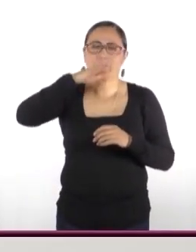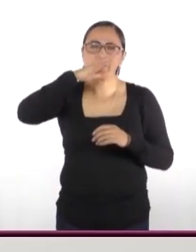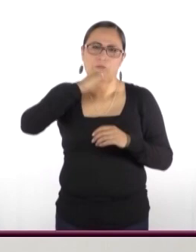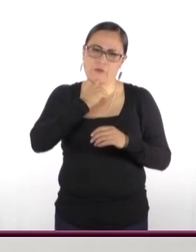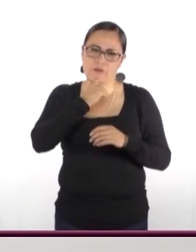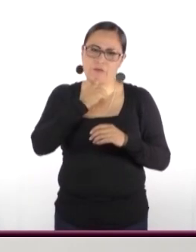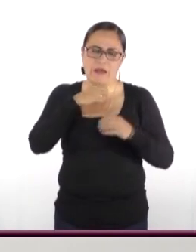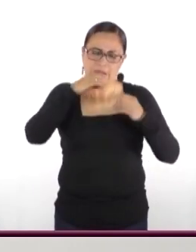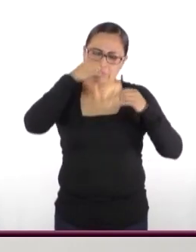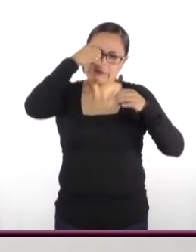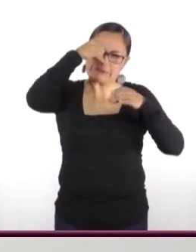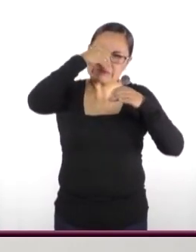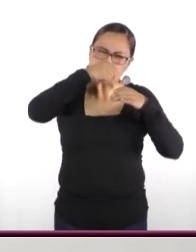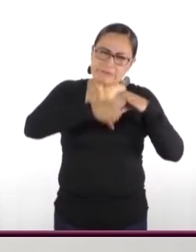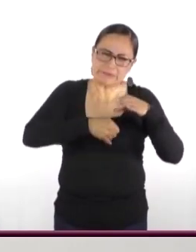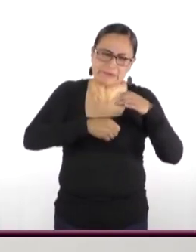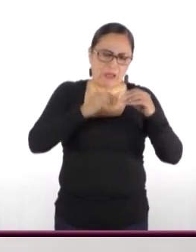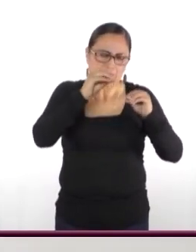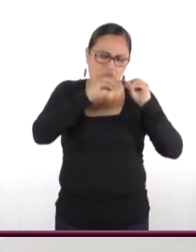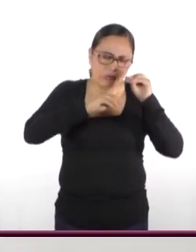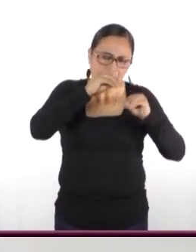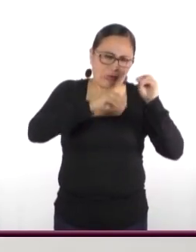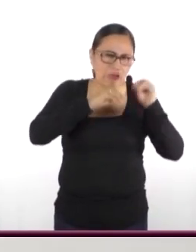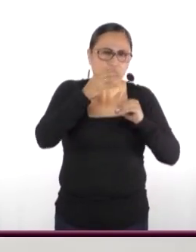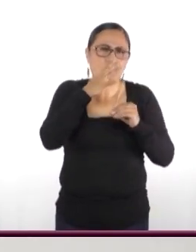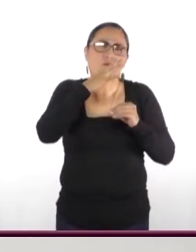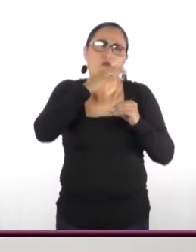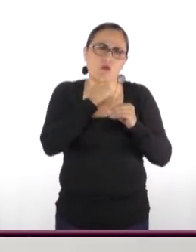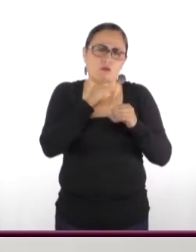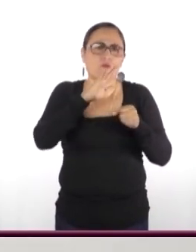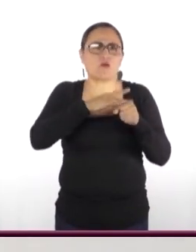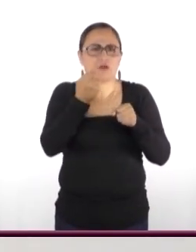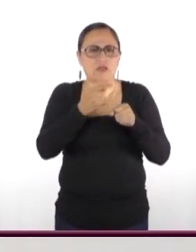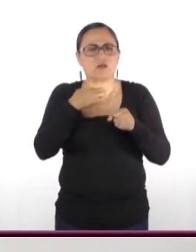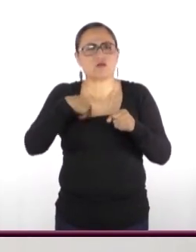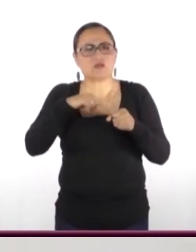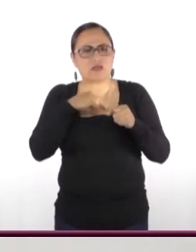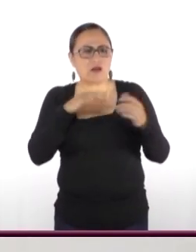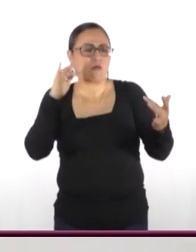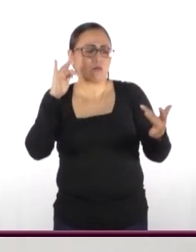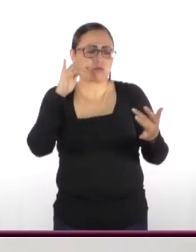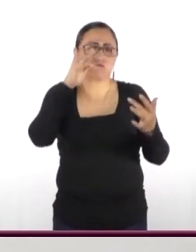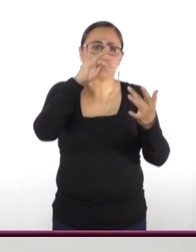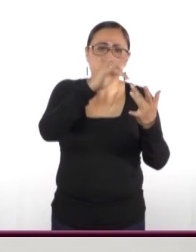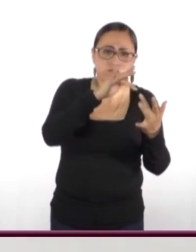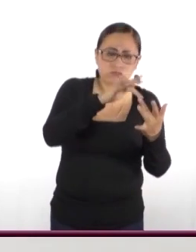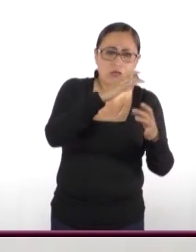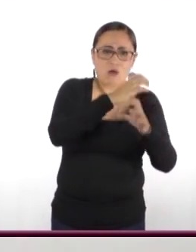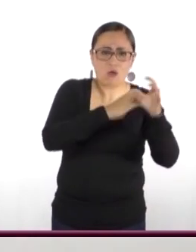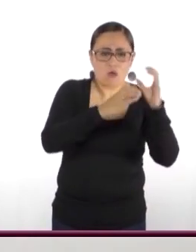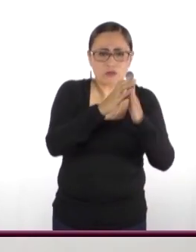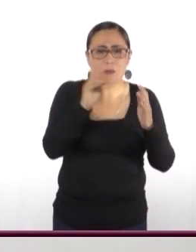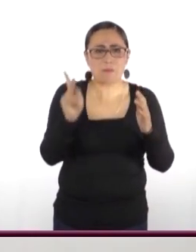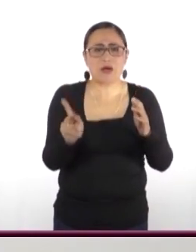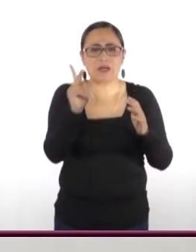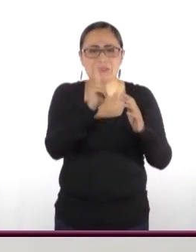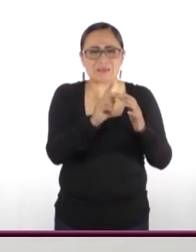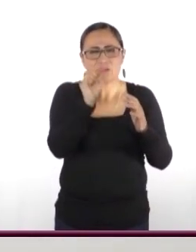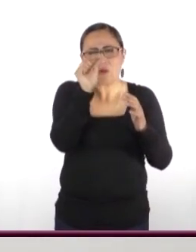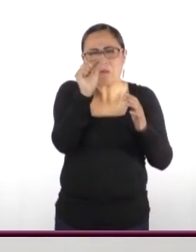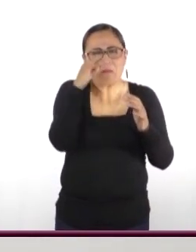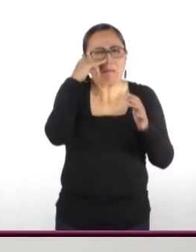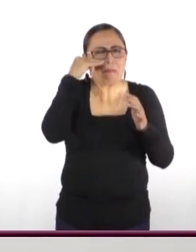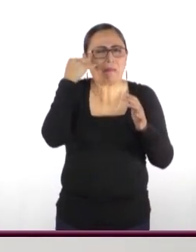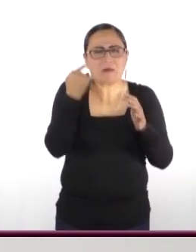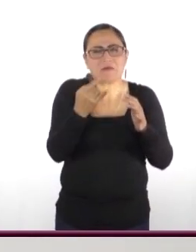puede. En el sentido de ver los detalles, debido a que nosotros necesitamos mandar una señal que interactúe con el objeto y sea más o menos